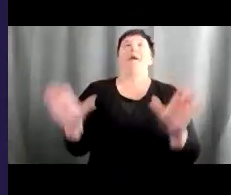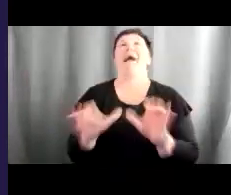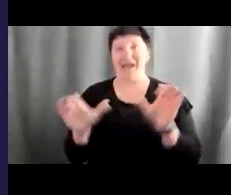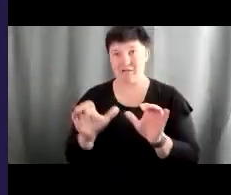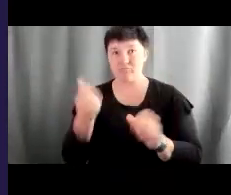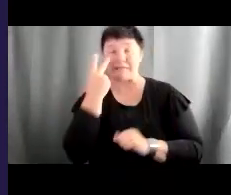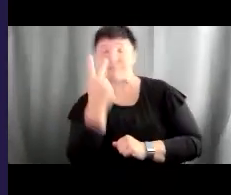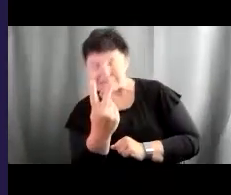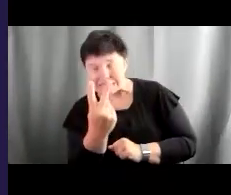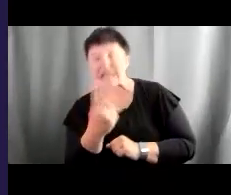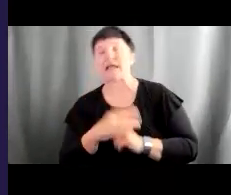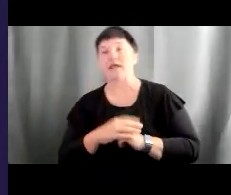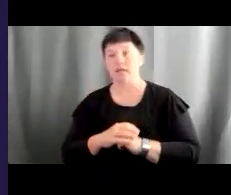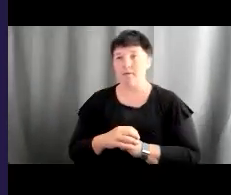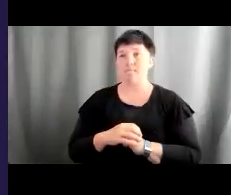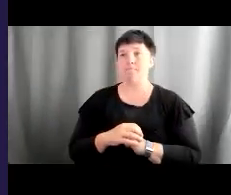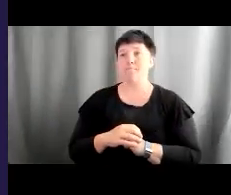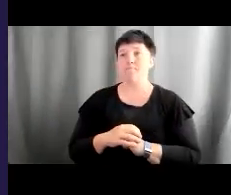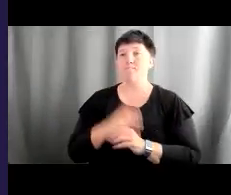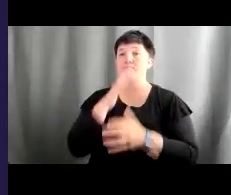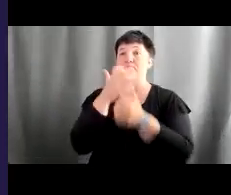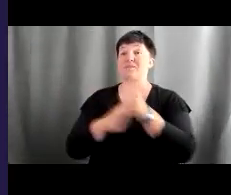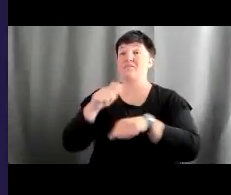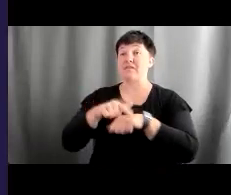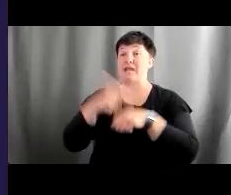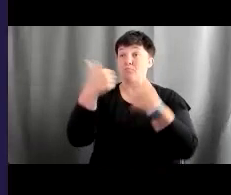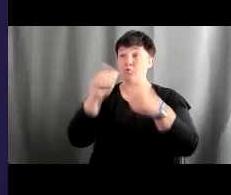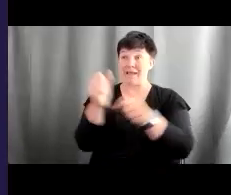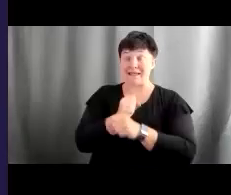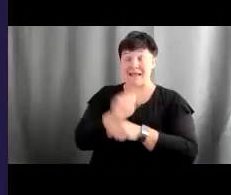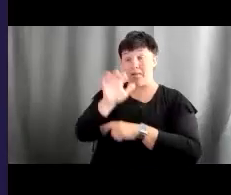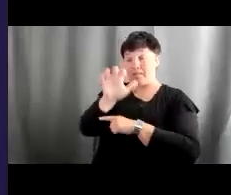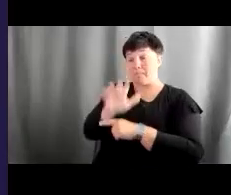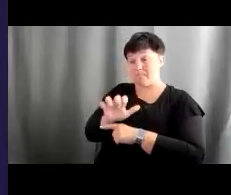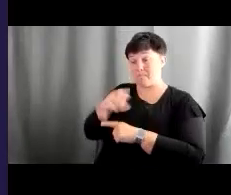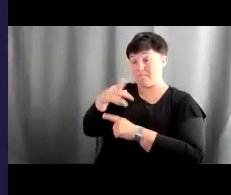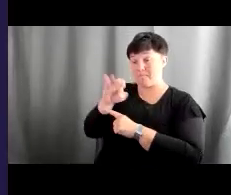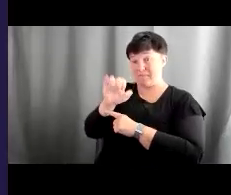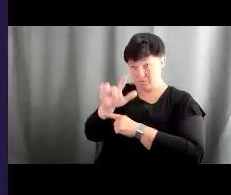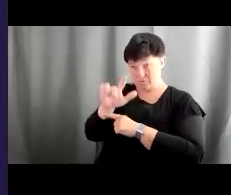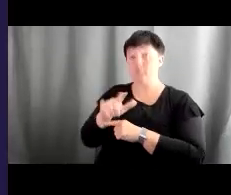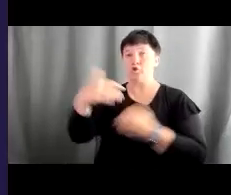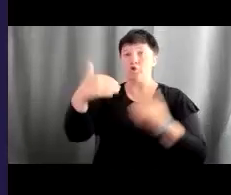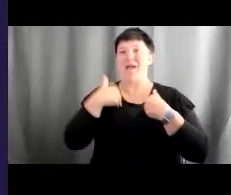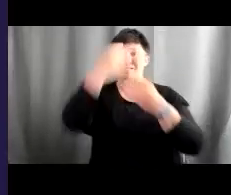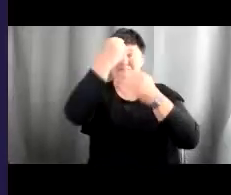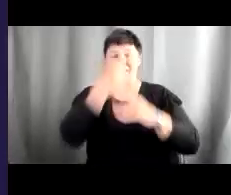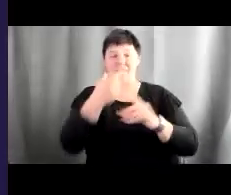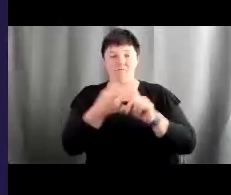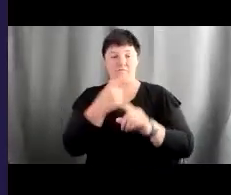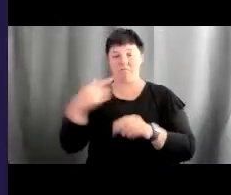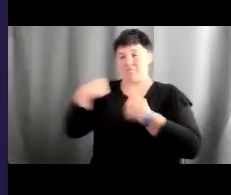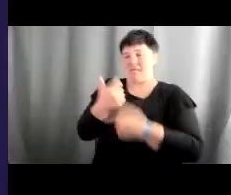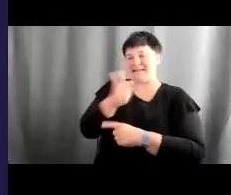Entonces, cada vez que intentamos tomar un píxel, tenemos los datos de los últimos 10 o 12 años más o menos.